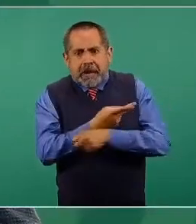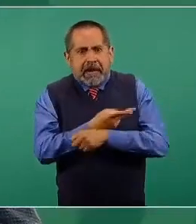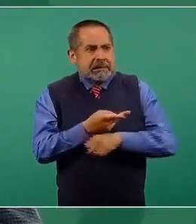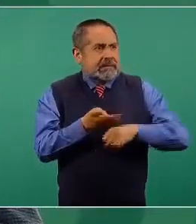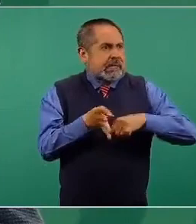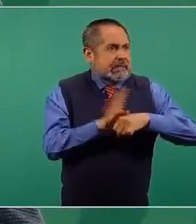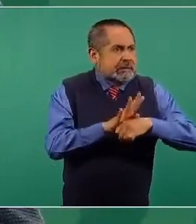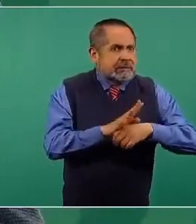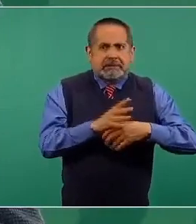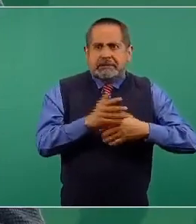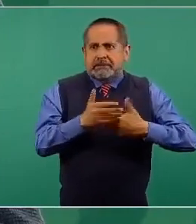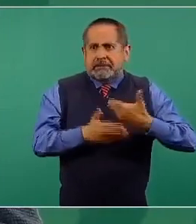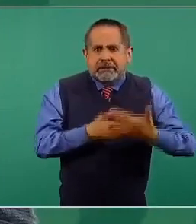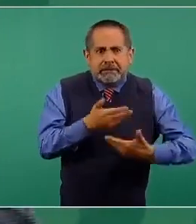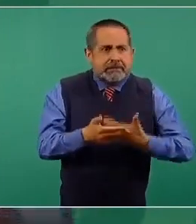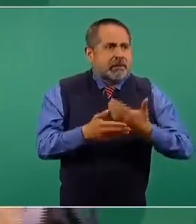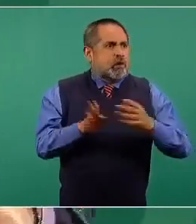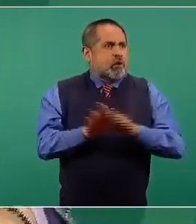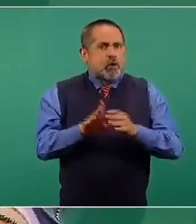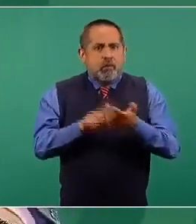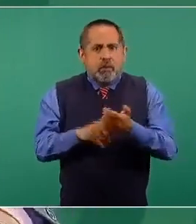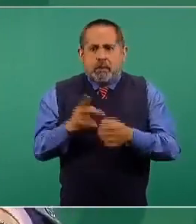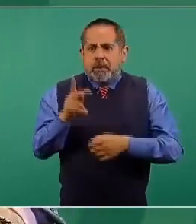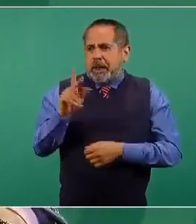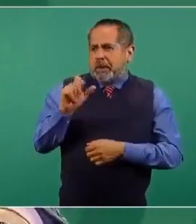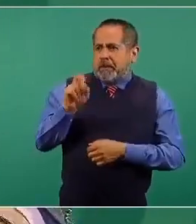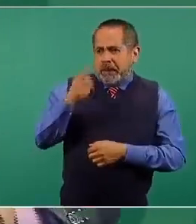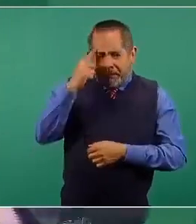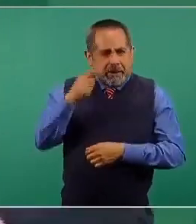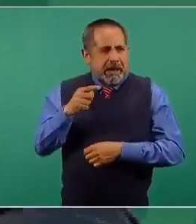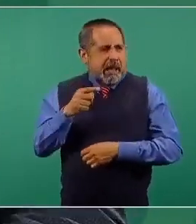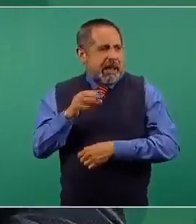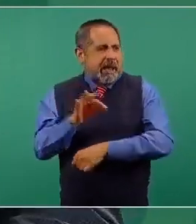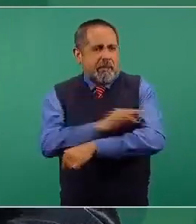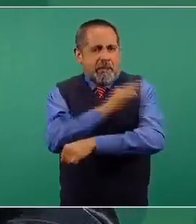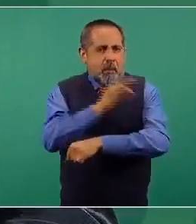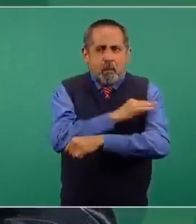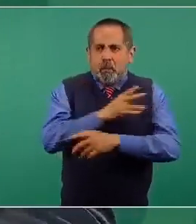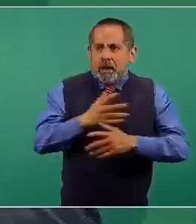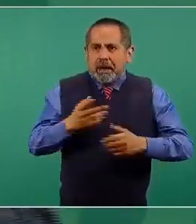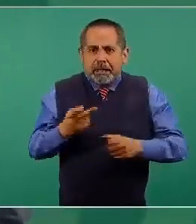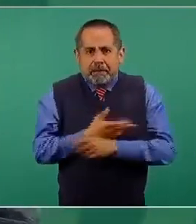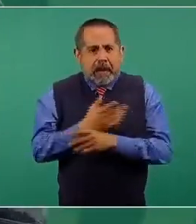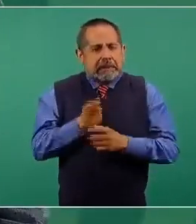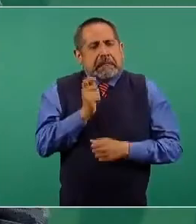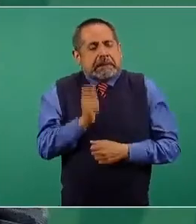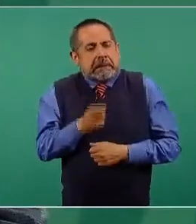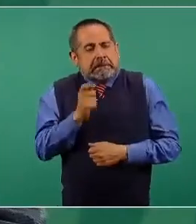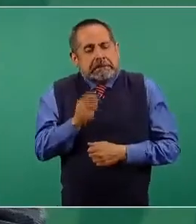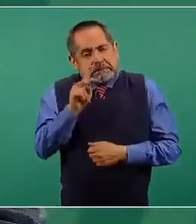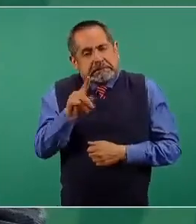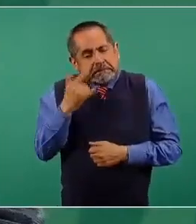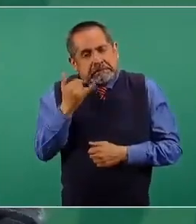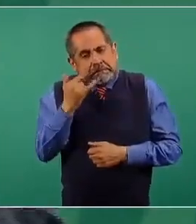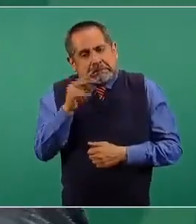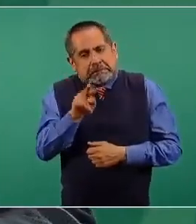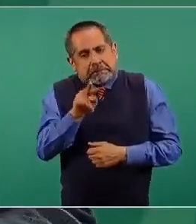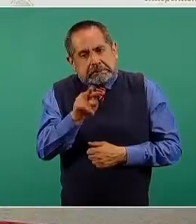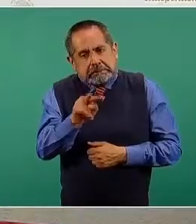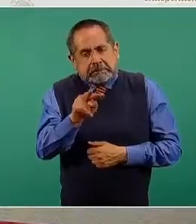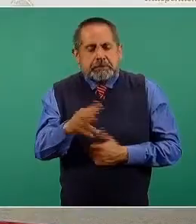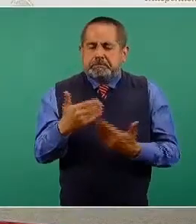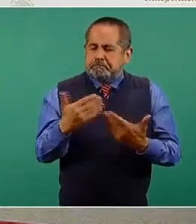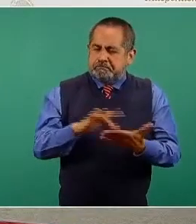epidemiológico y cómo vamos avanzando en la estrategia nacional de vacunación referente al COVID-19.